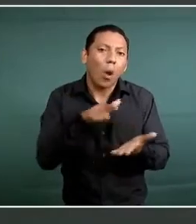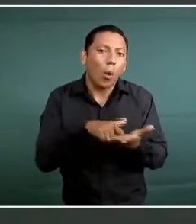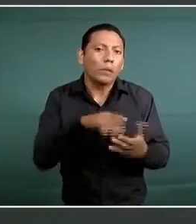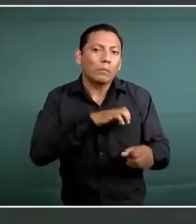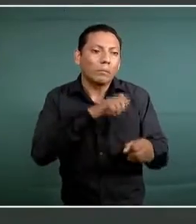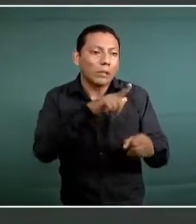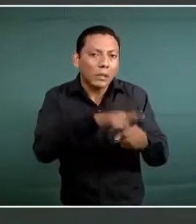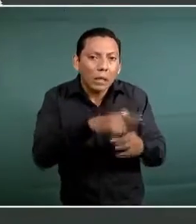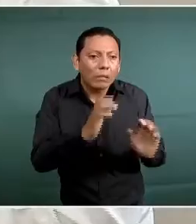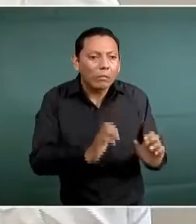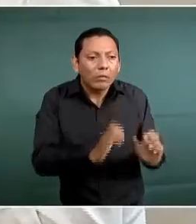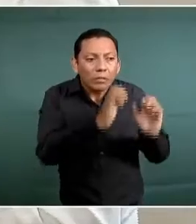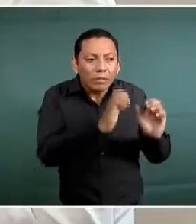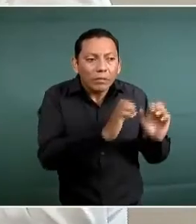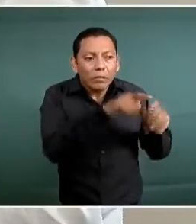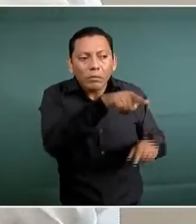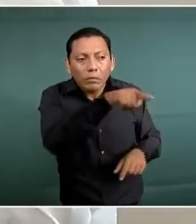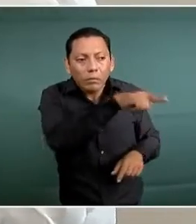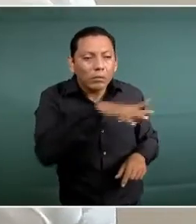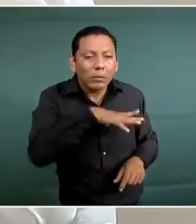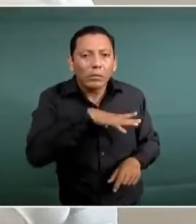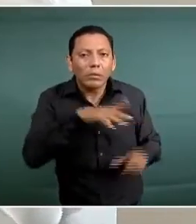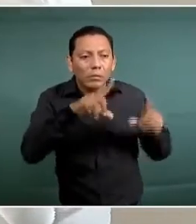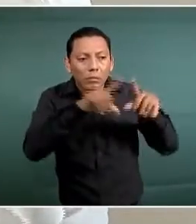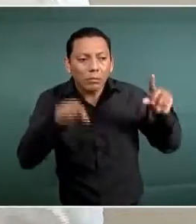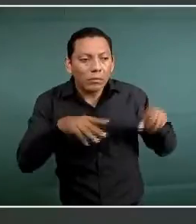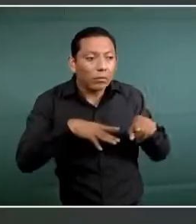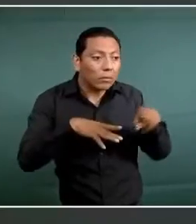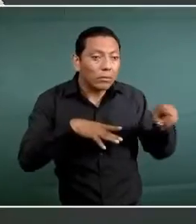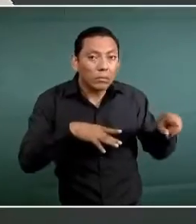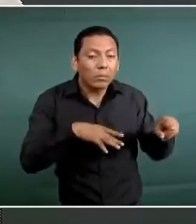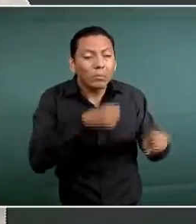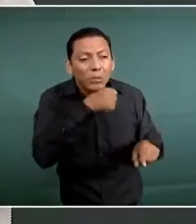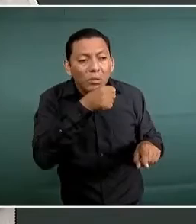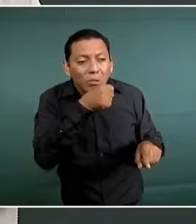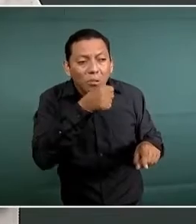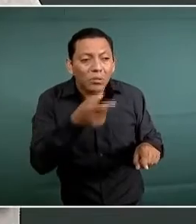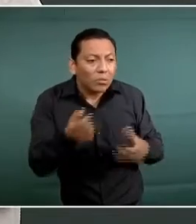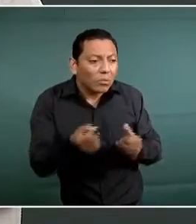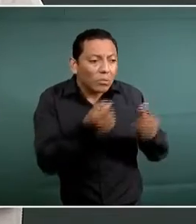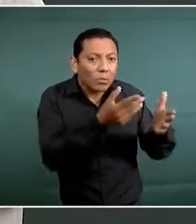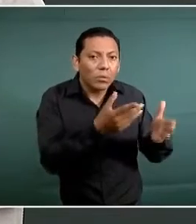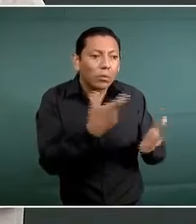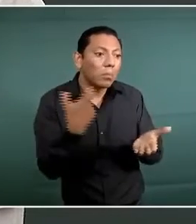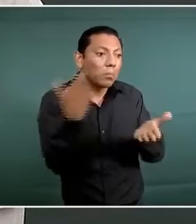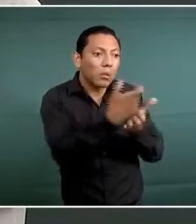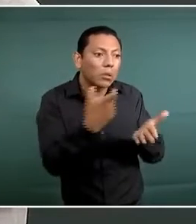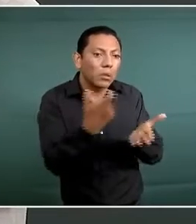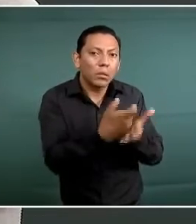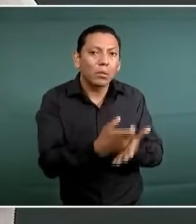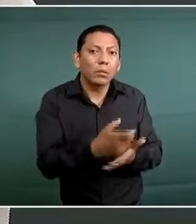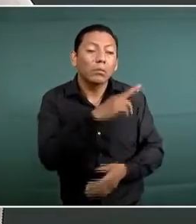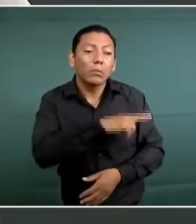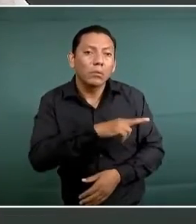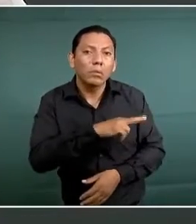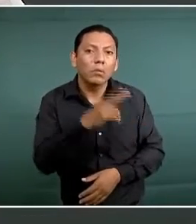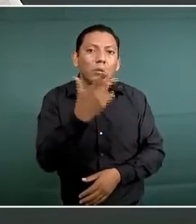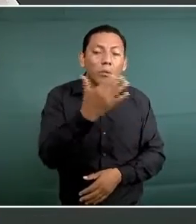México en donde se paga hasta 50 60 mil pesos por mes